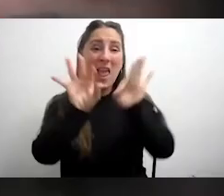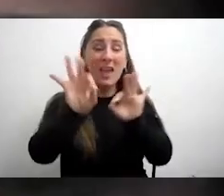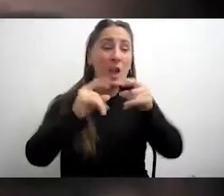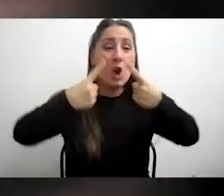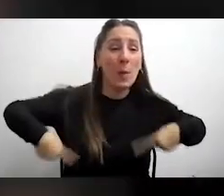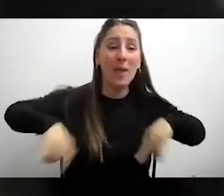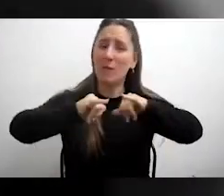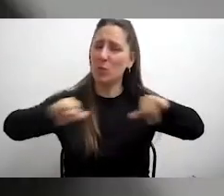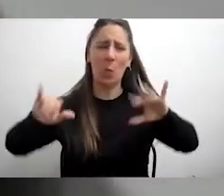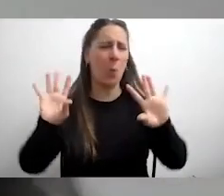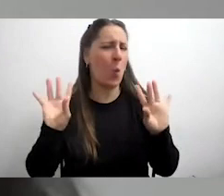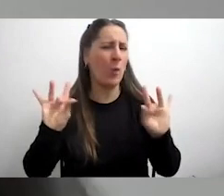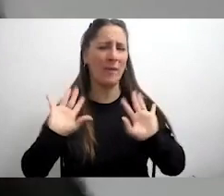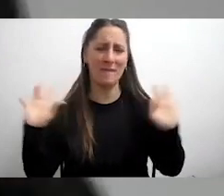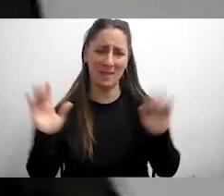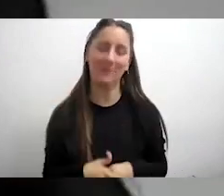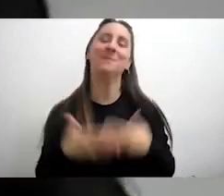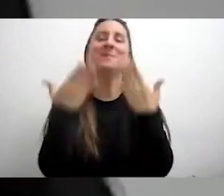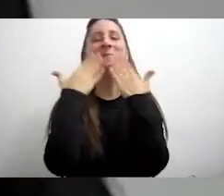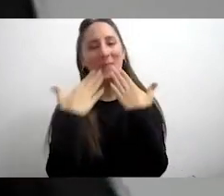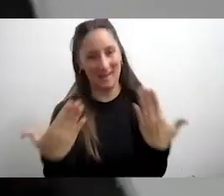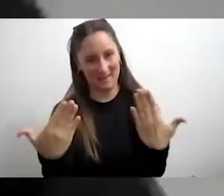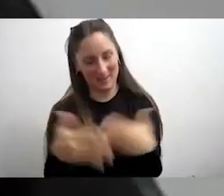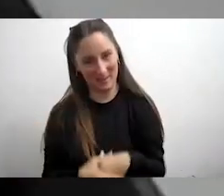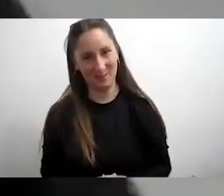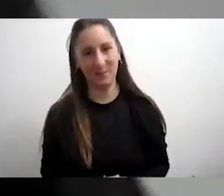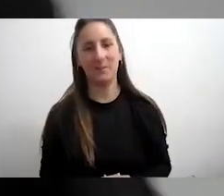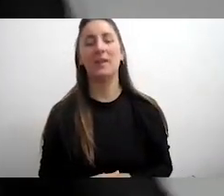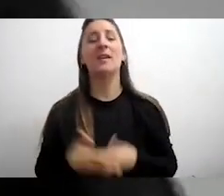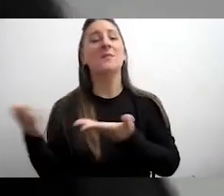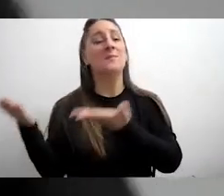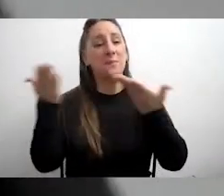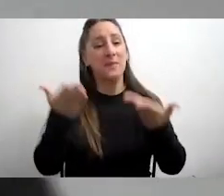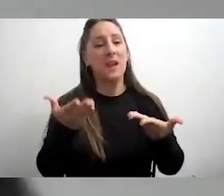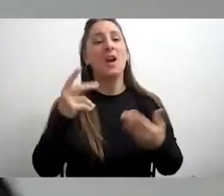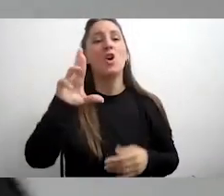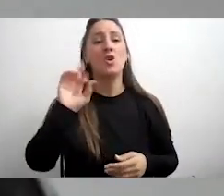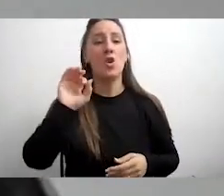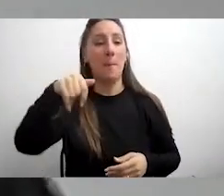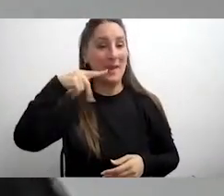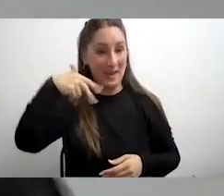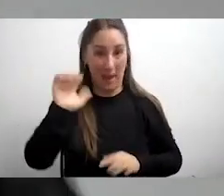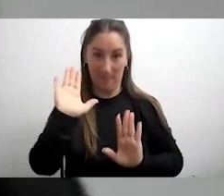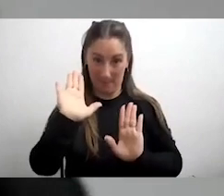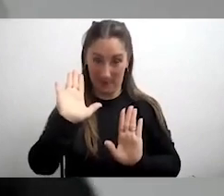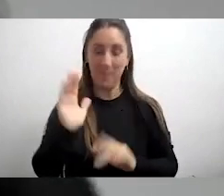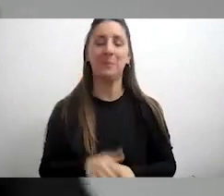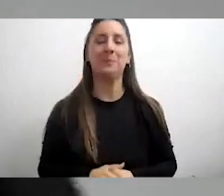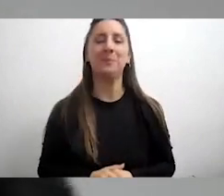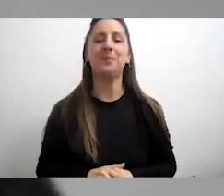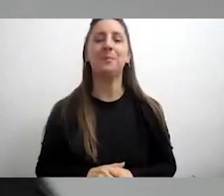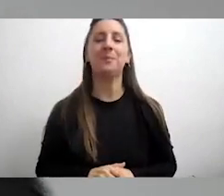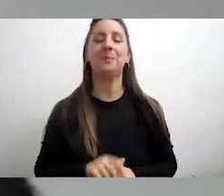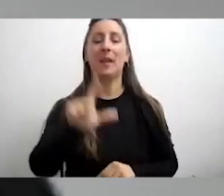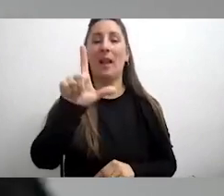Excelente, Cris. Muchísimas gracias. Bueno, antes Gracias de darle la bienvenida a Romina, recordarles que vamos poniendo el link para